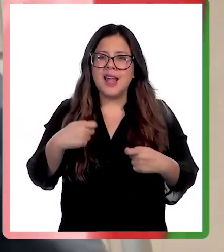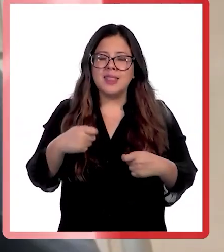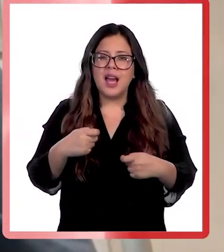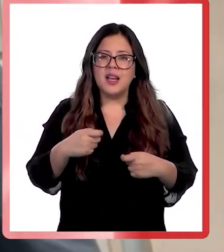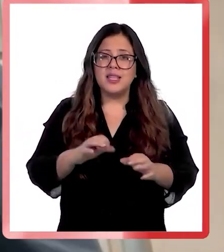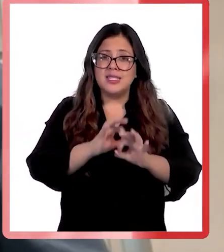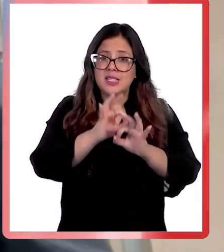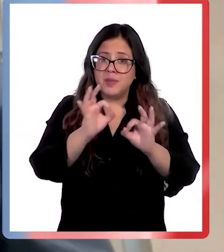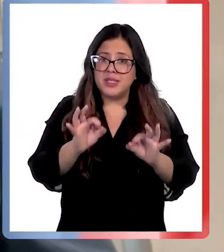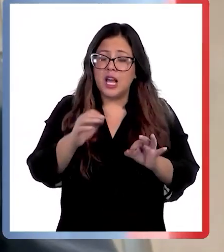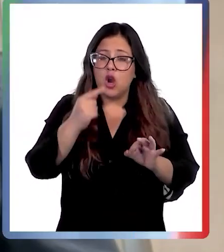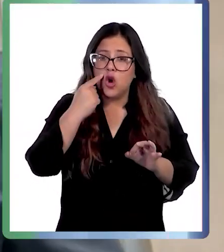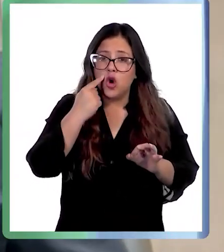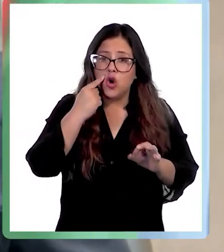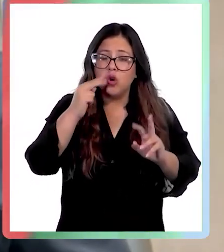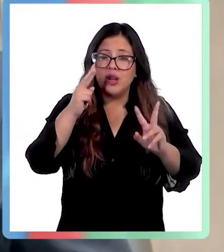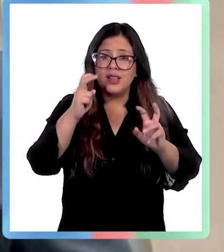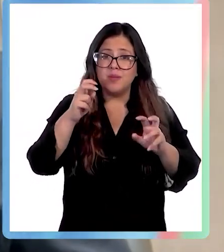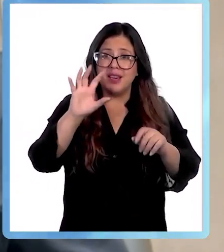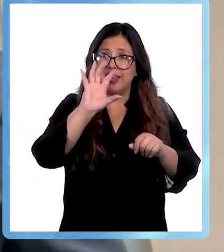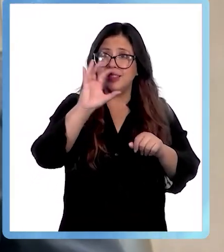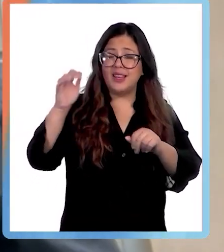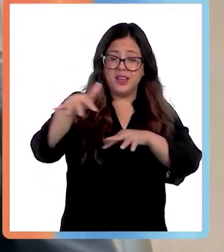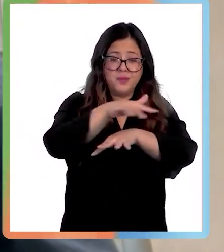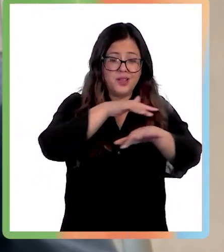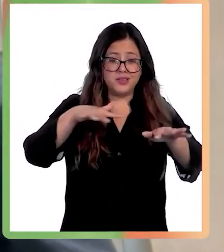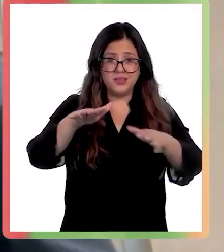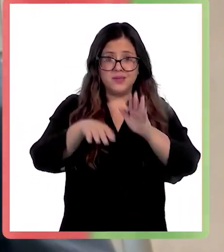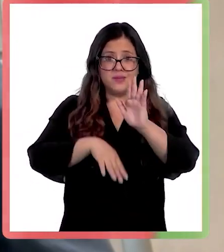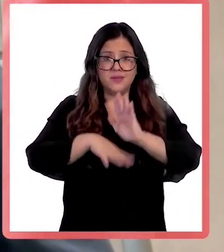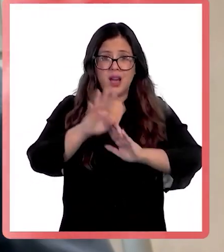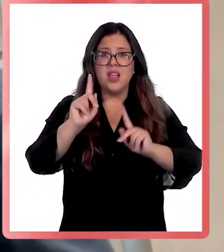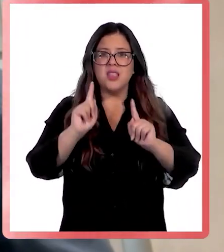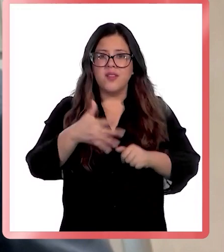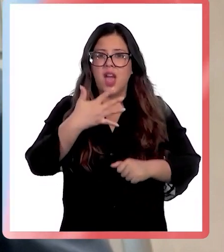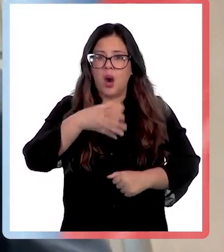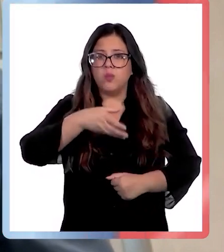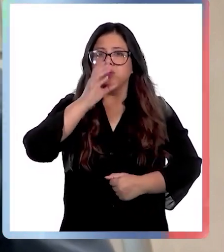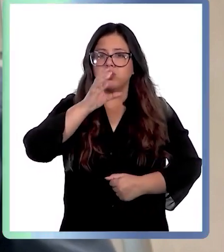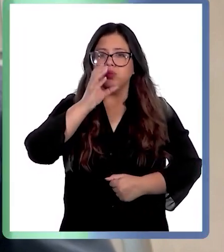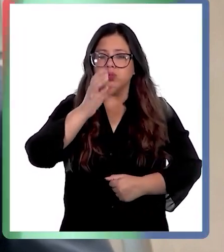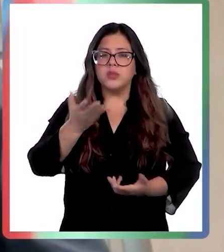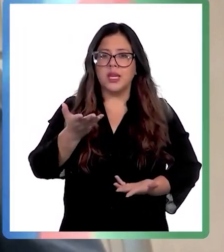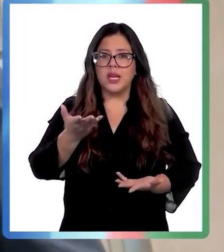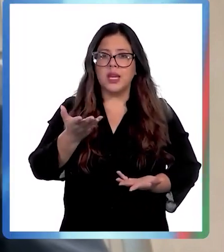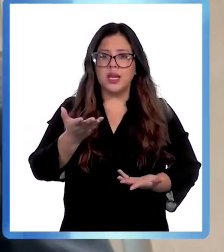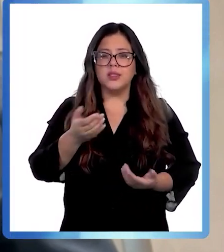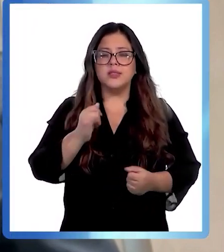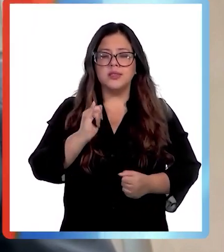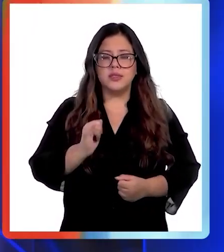estos momentos y las condiciones climáticas actuales, bien hidratado sobre los 2 litros de agua a todas maneras.